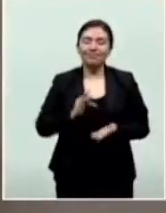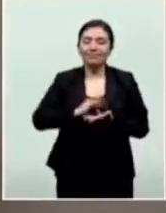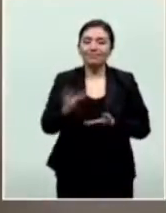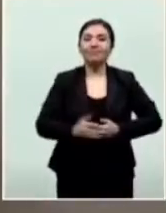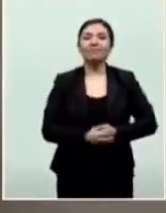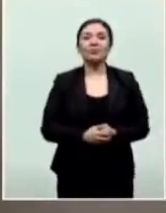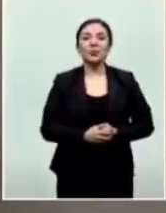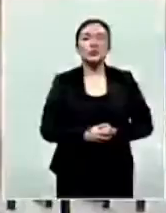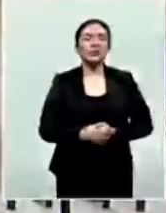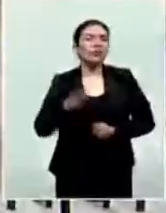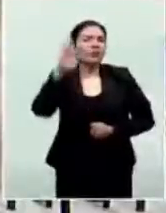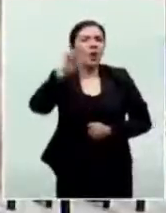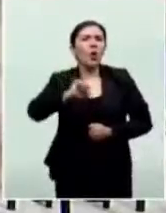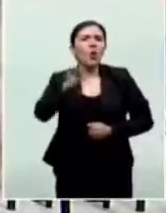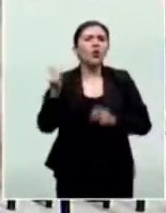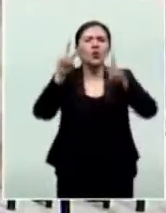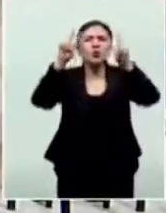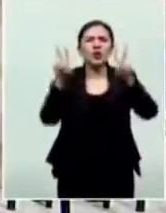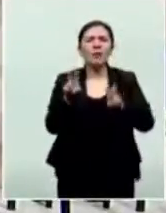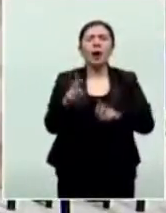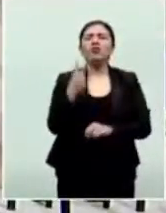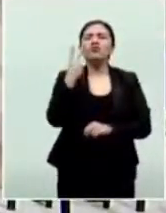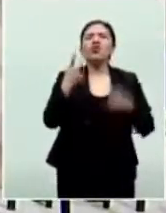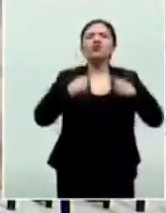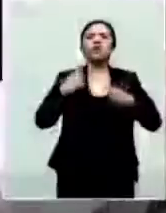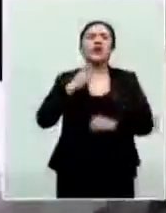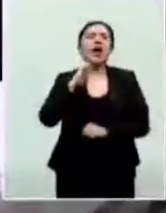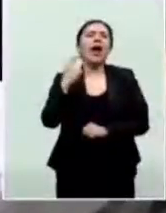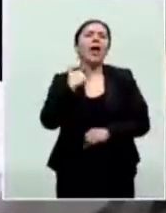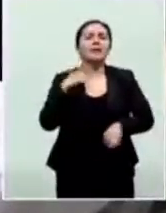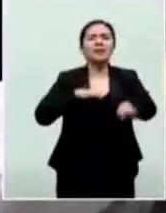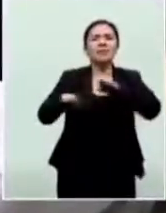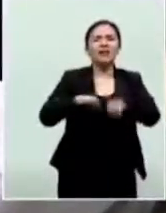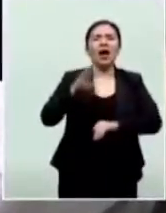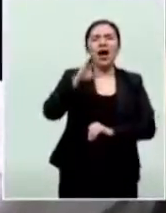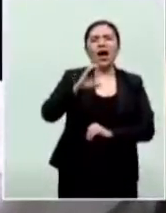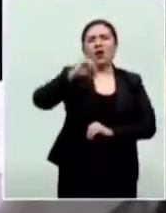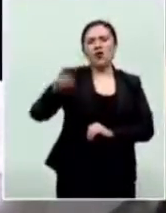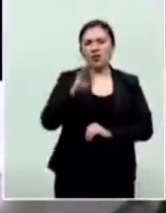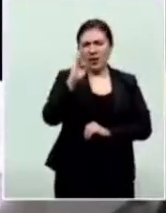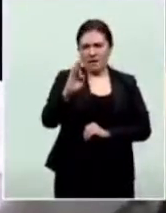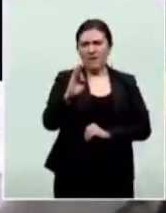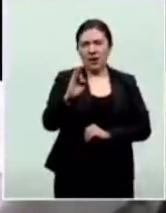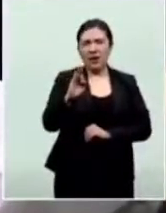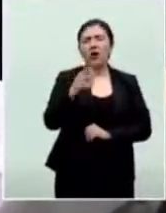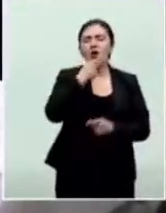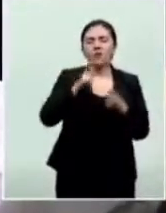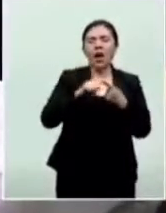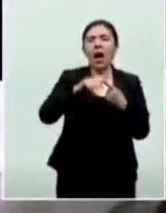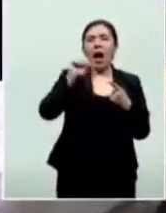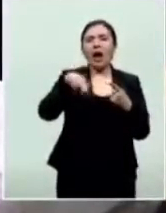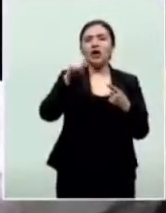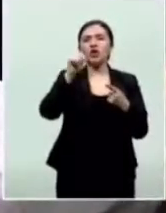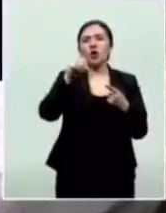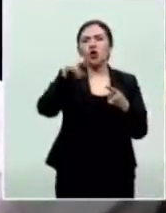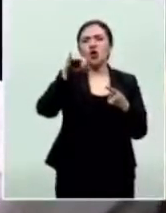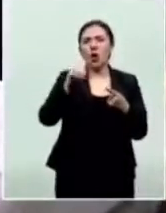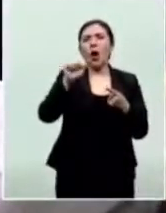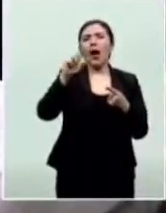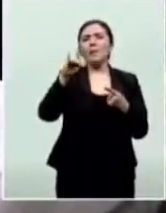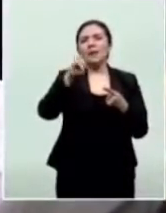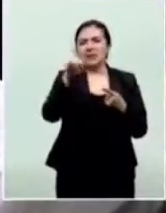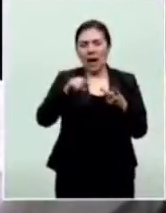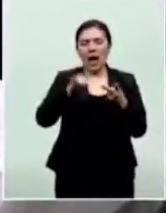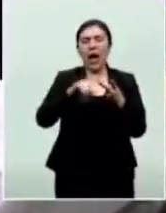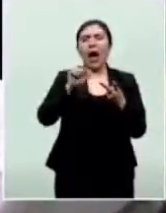gracias. Está también el asunto de dos exfuncionarios del Consejo de la Judicatura Federal, Antonio Alpizar y Alejandro Ríos Camarena,